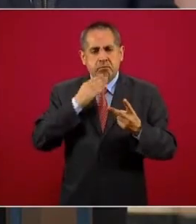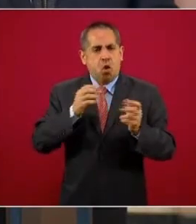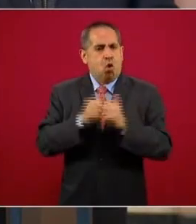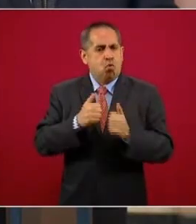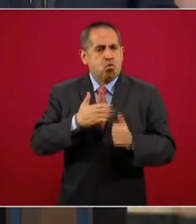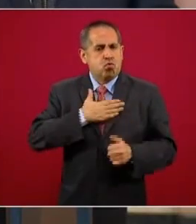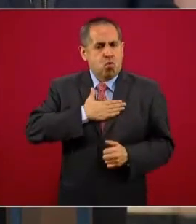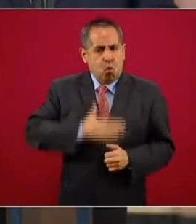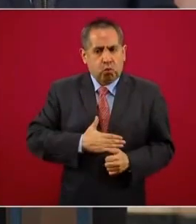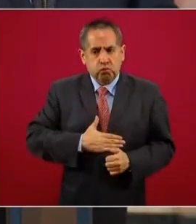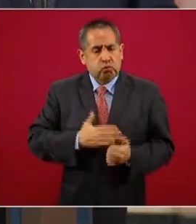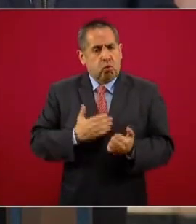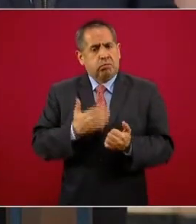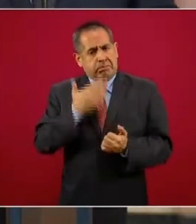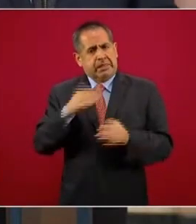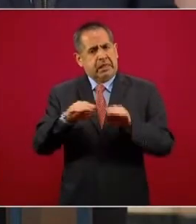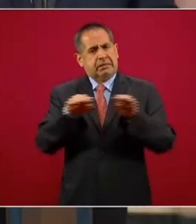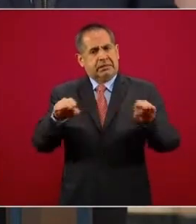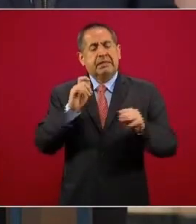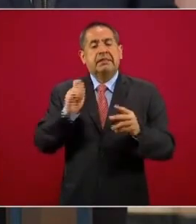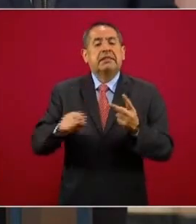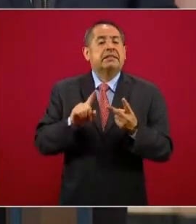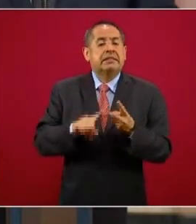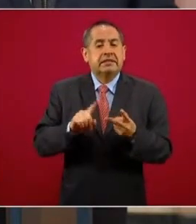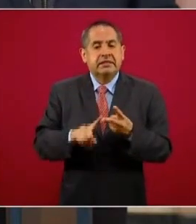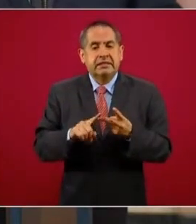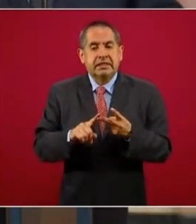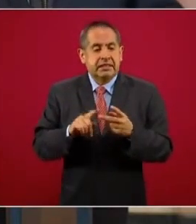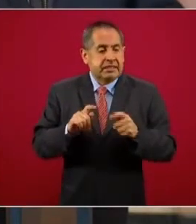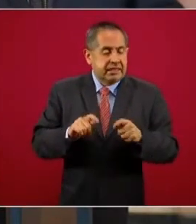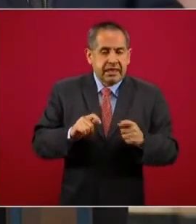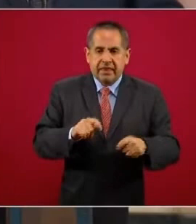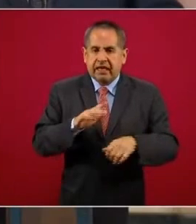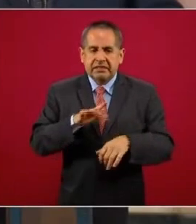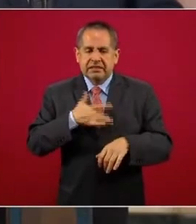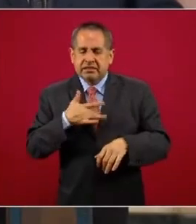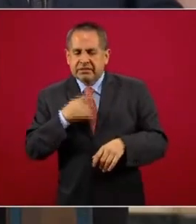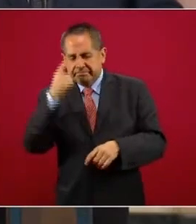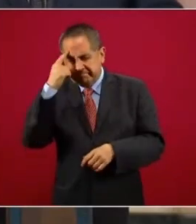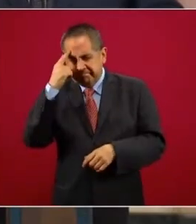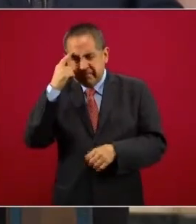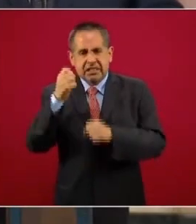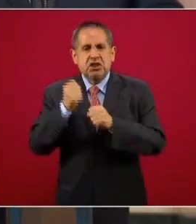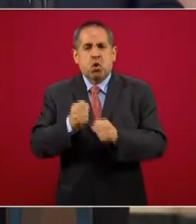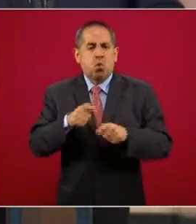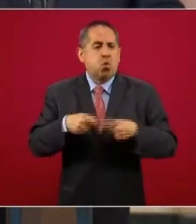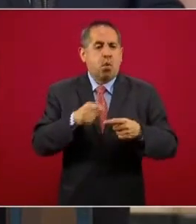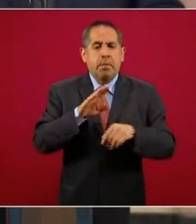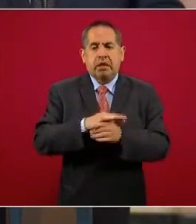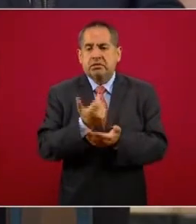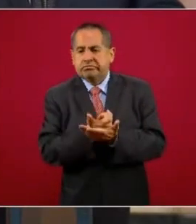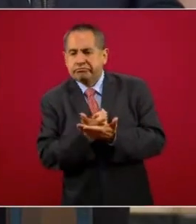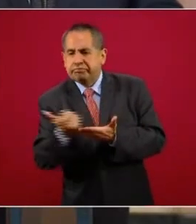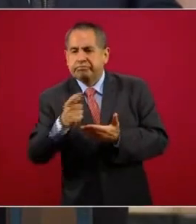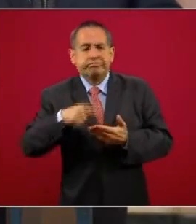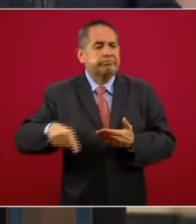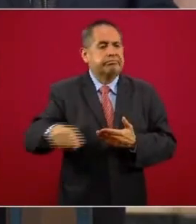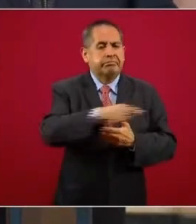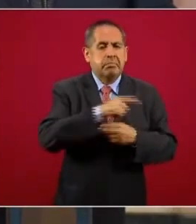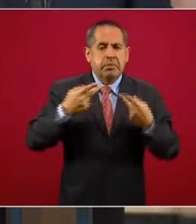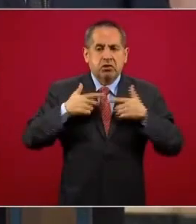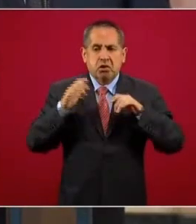justicia es el que se garanticen mejores salarios mejores